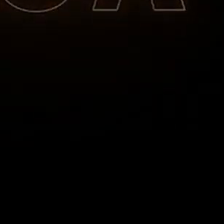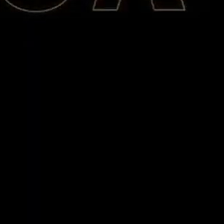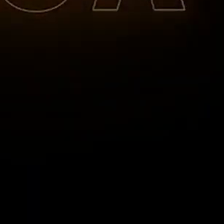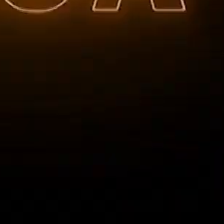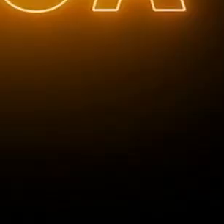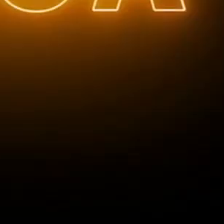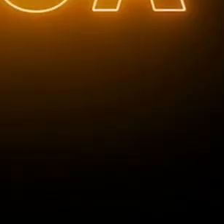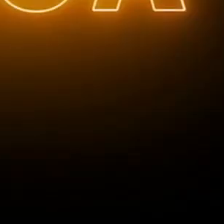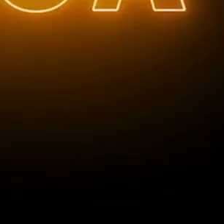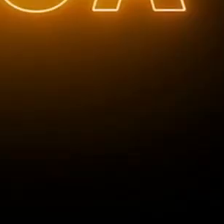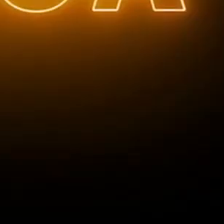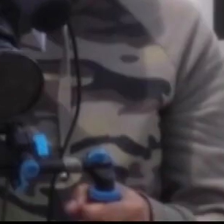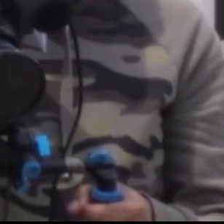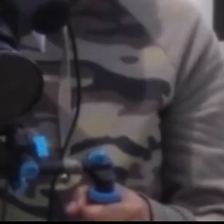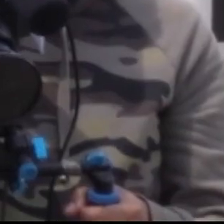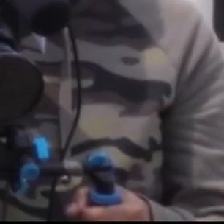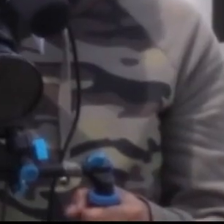en el sitio